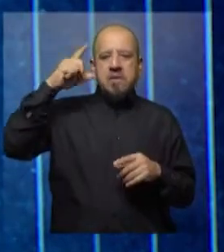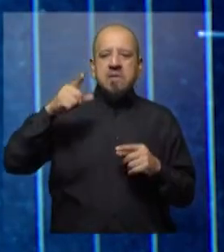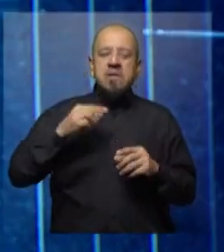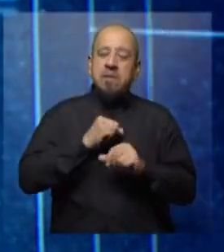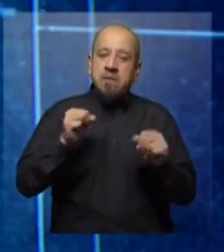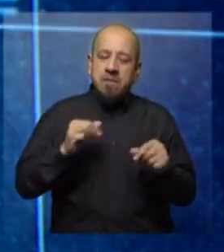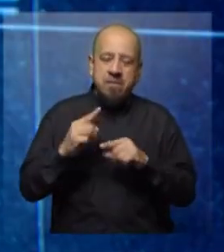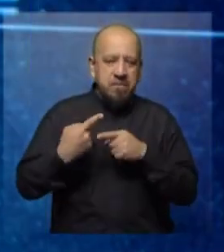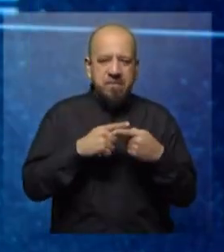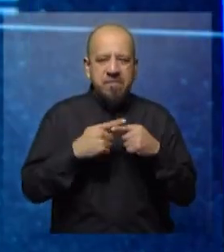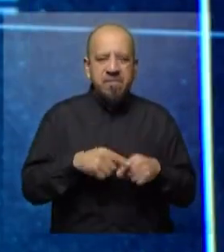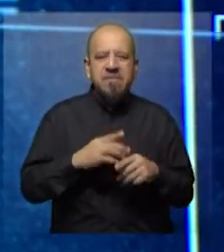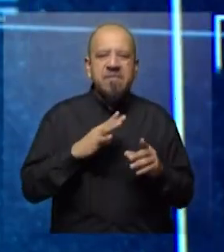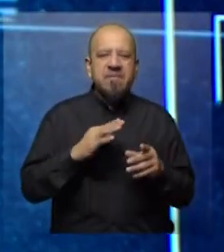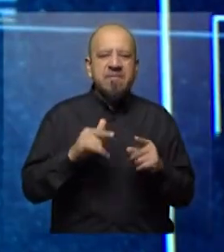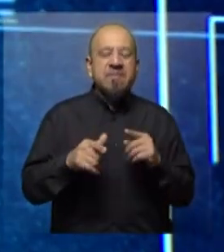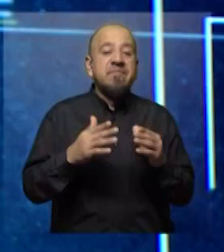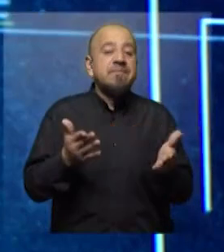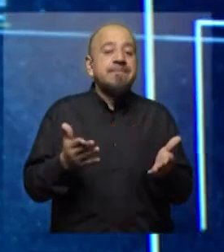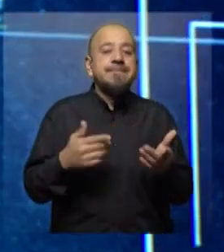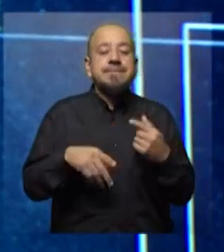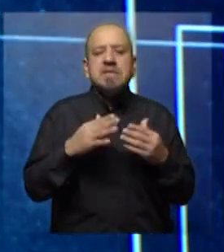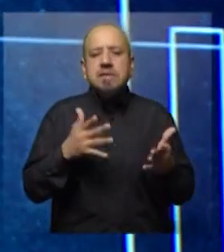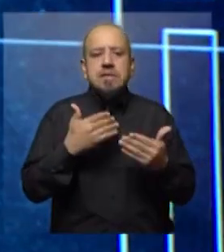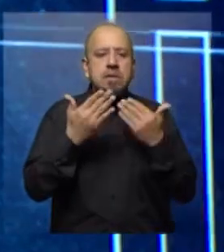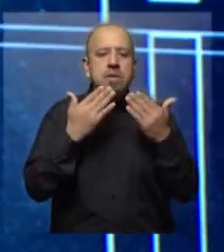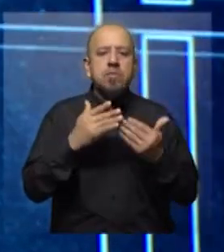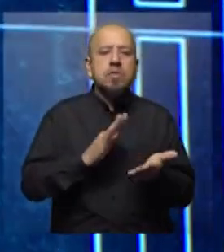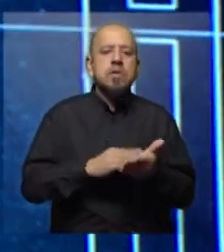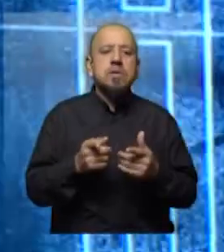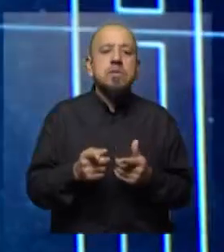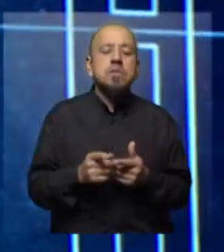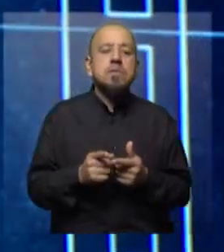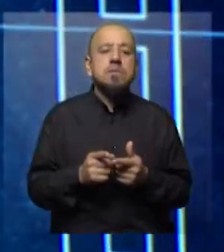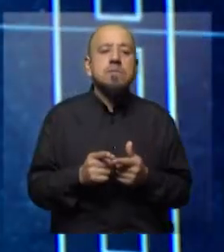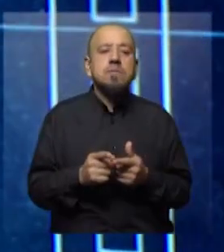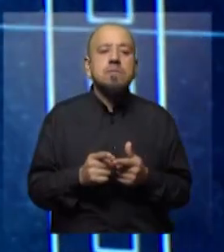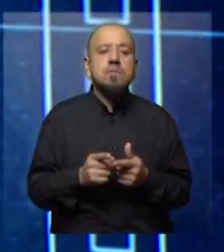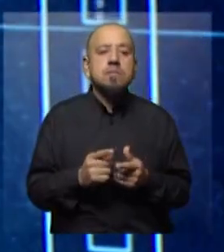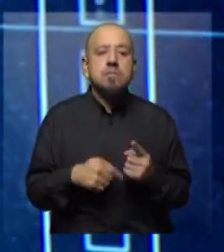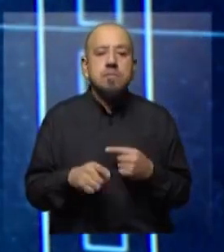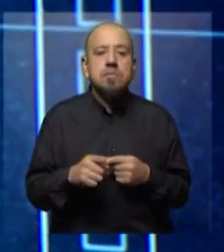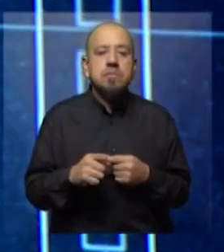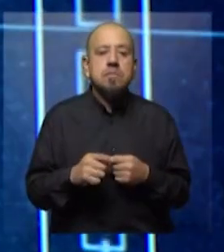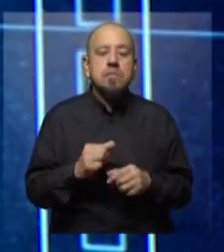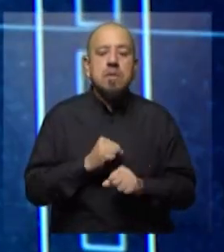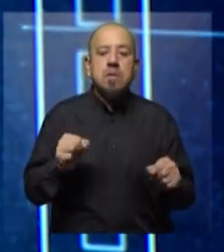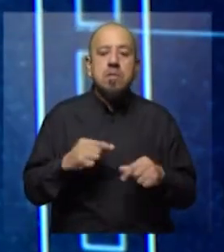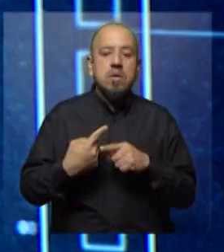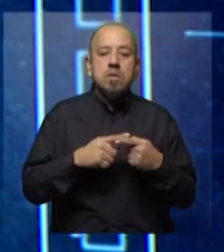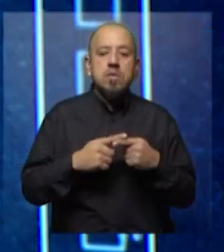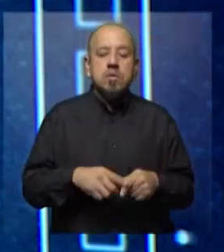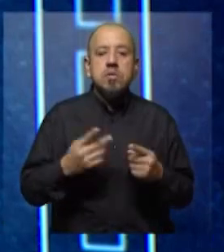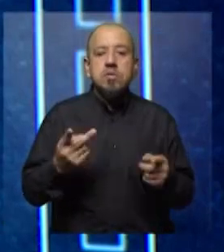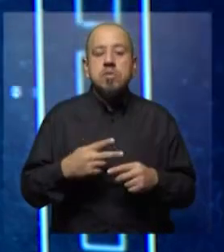discutido una vez que hayamos definido a que este que estamos hablando puede ser discutido en términos de